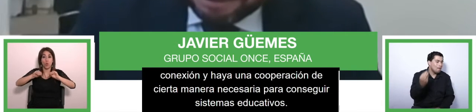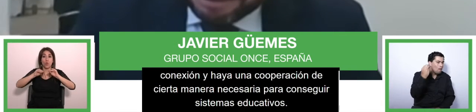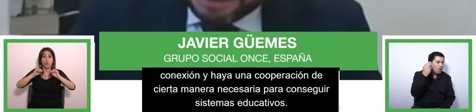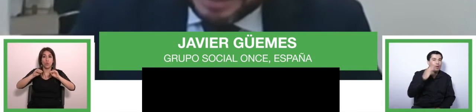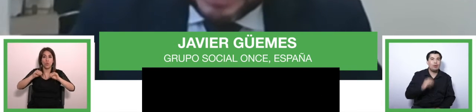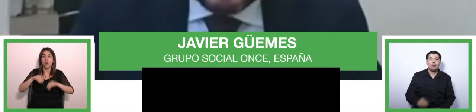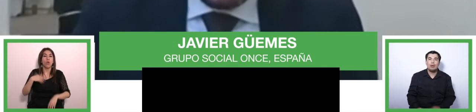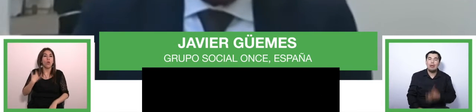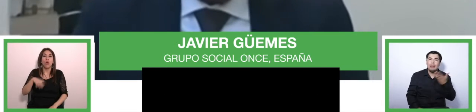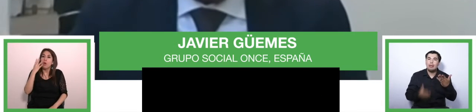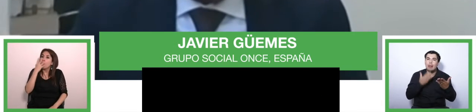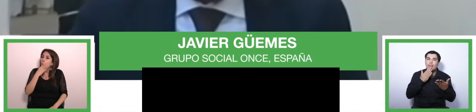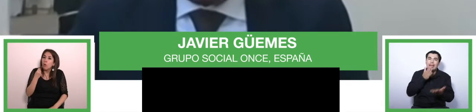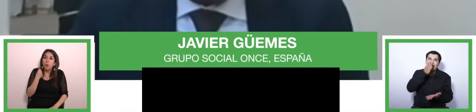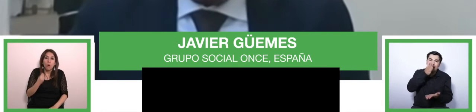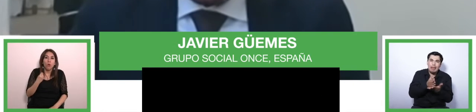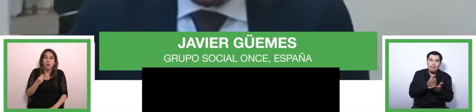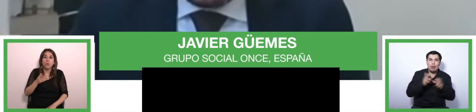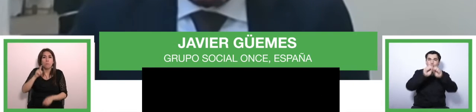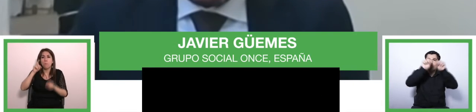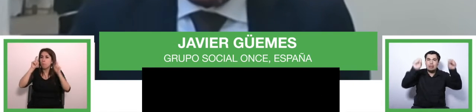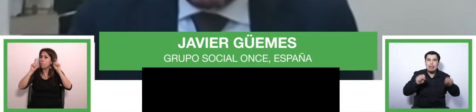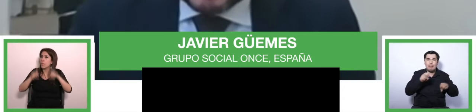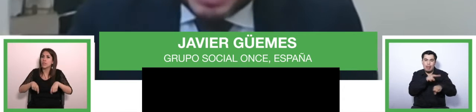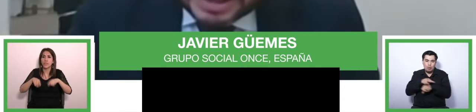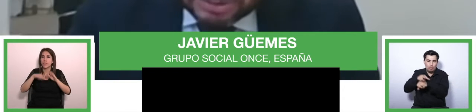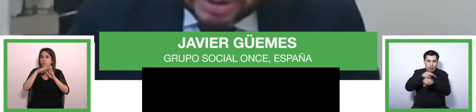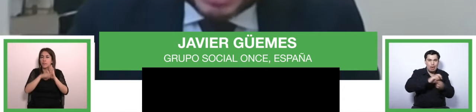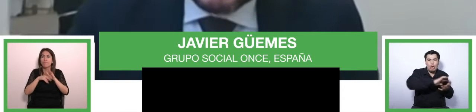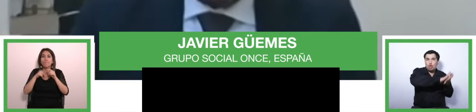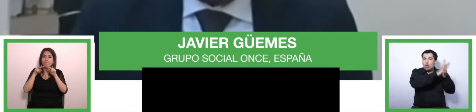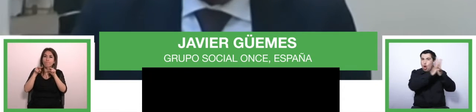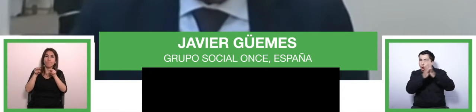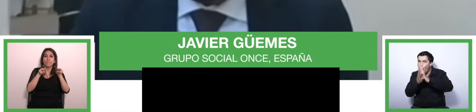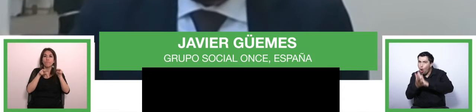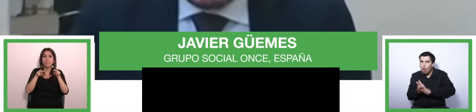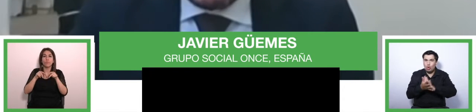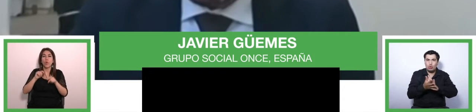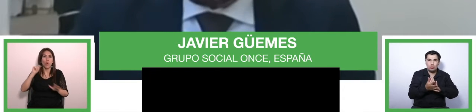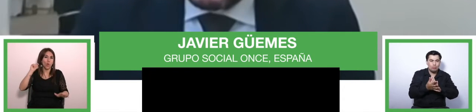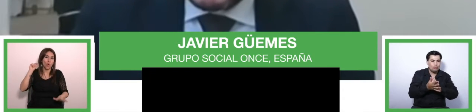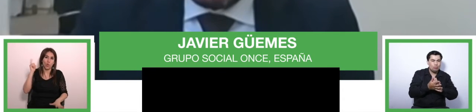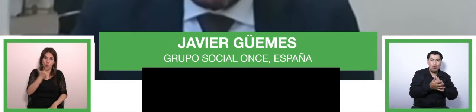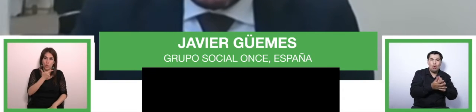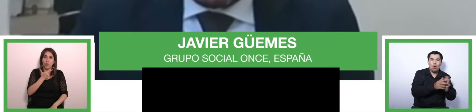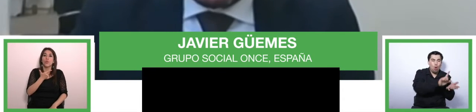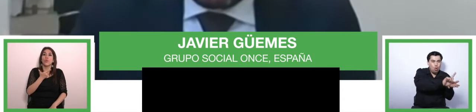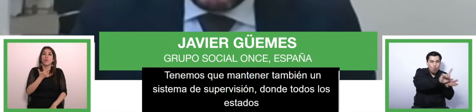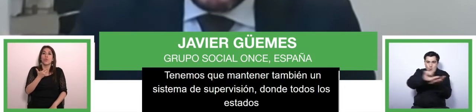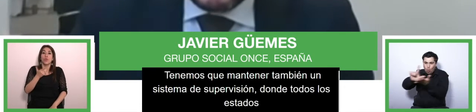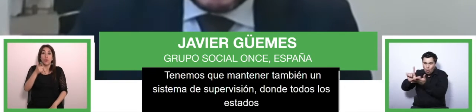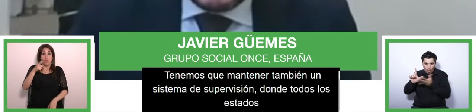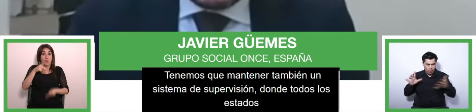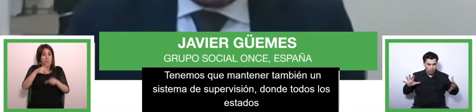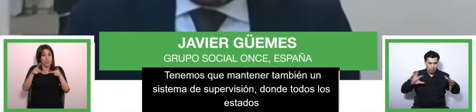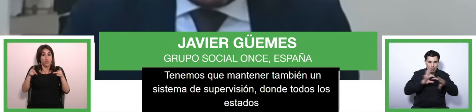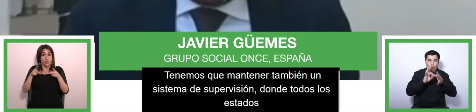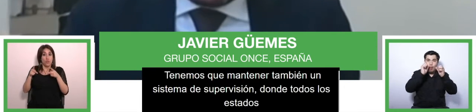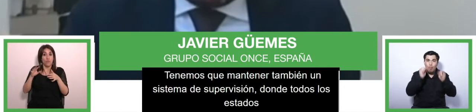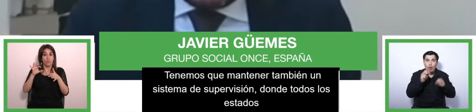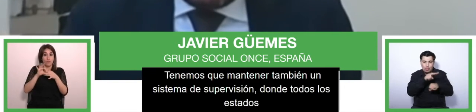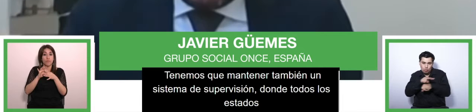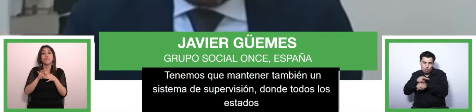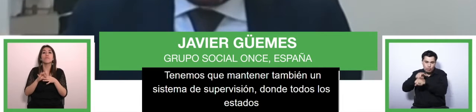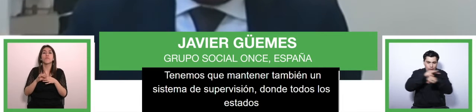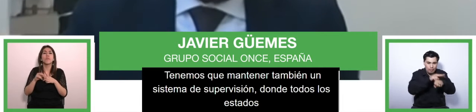supervisión, donde todos los estados y las autoridades públicas puedan ir supervisando la evolución de